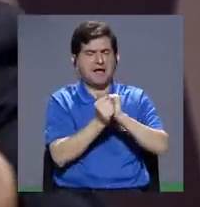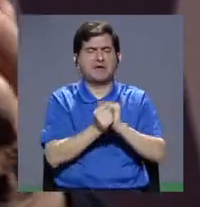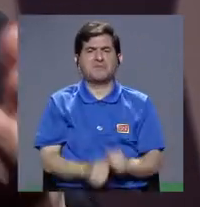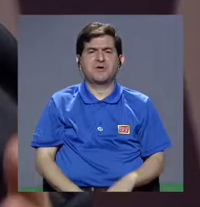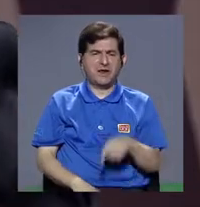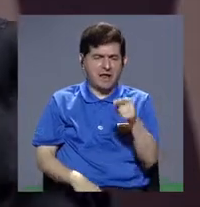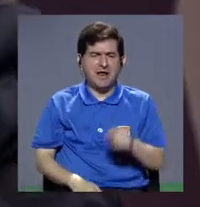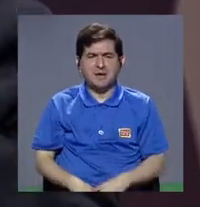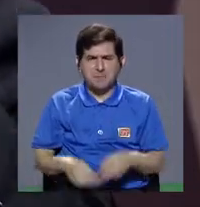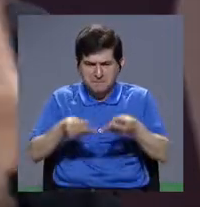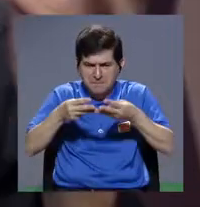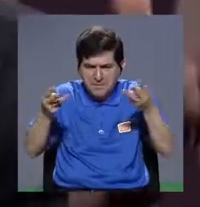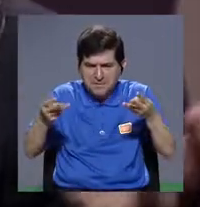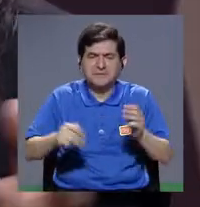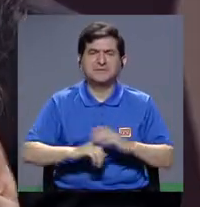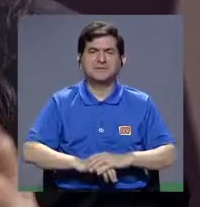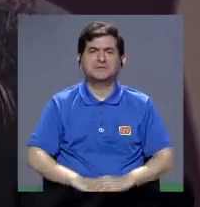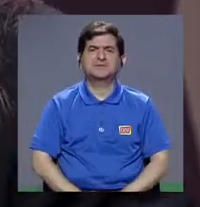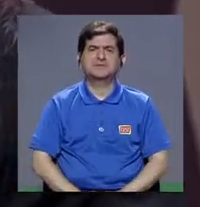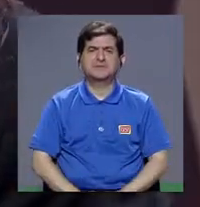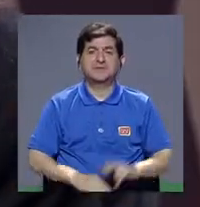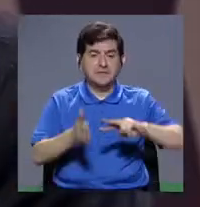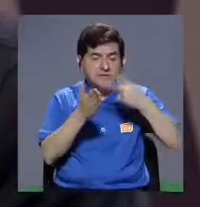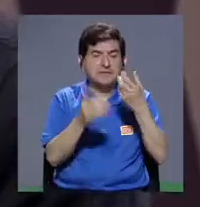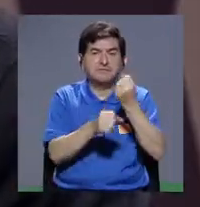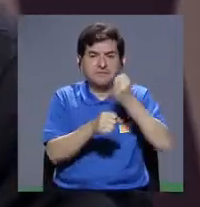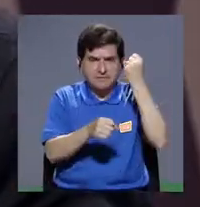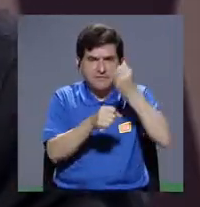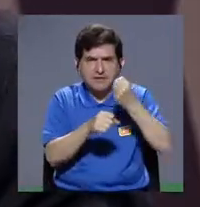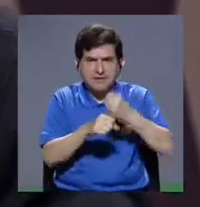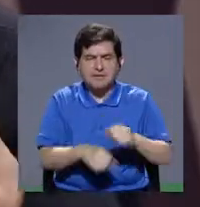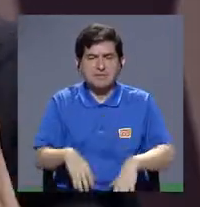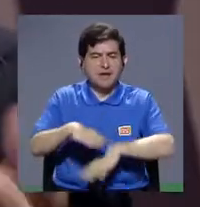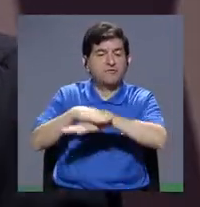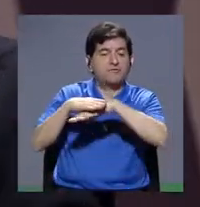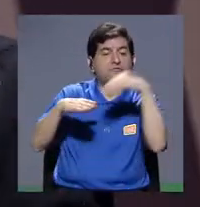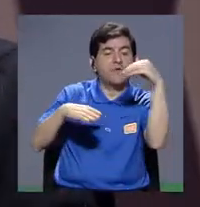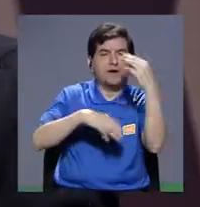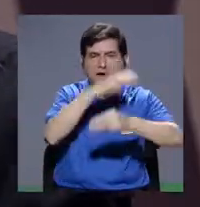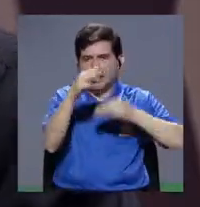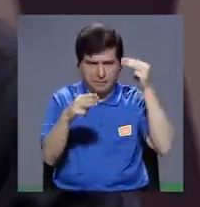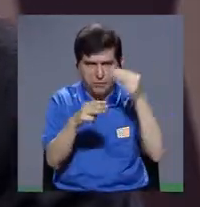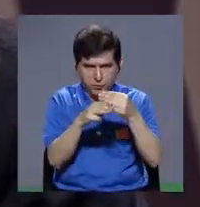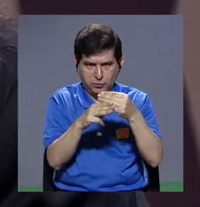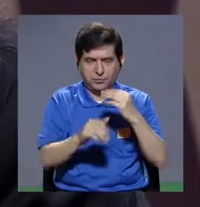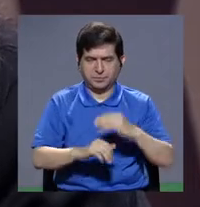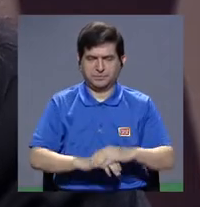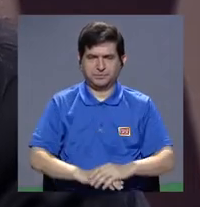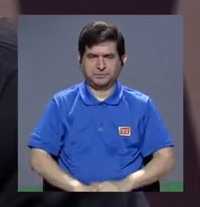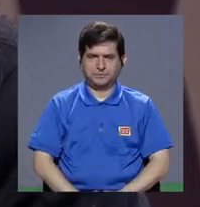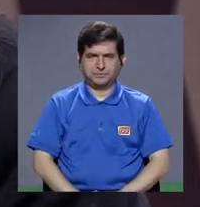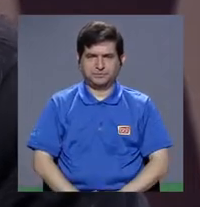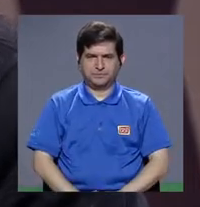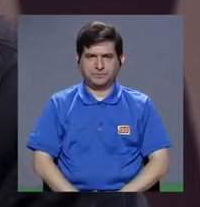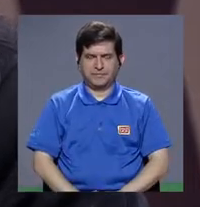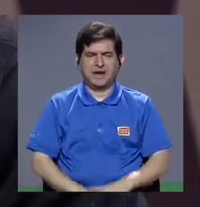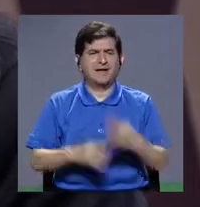transformamos la materia quiero decir este trabajamos en los exteriores del mundo también